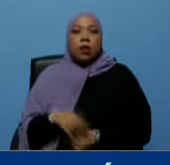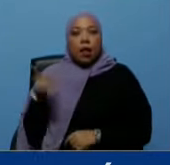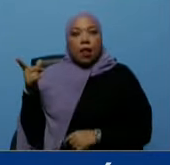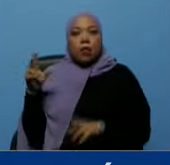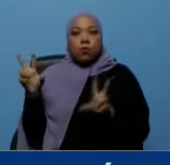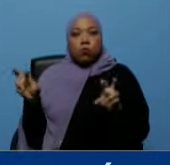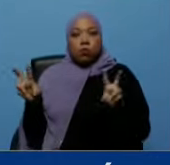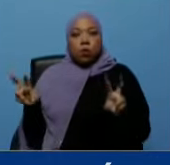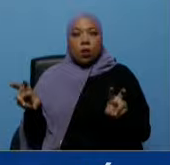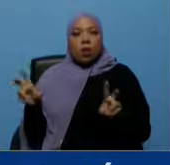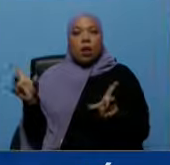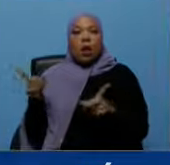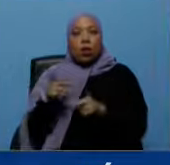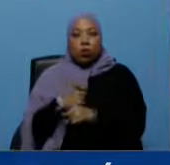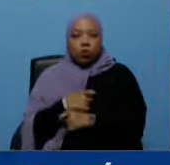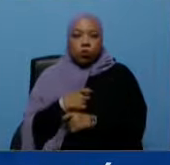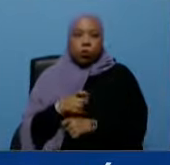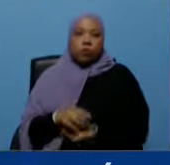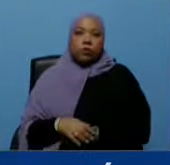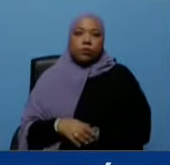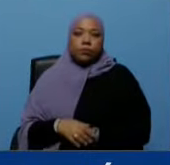temporada de agosto.